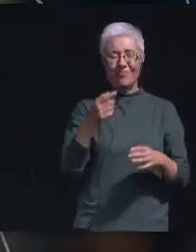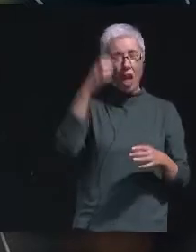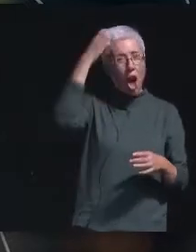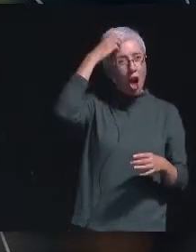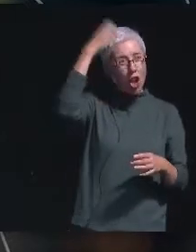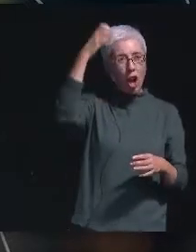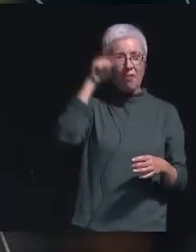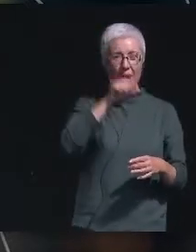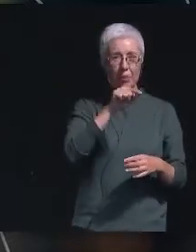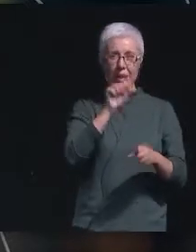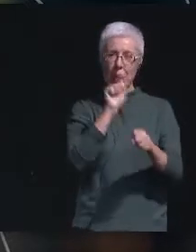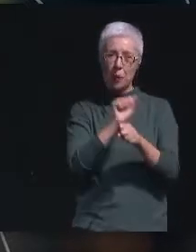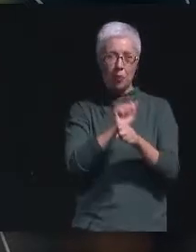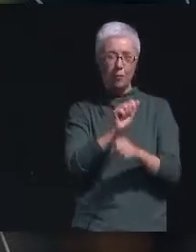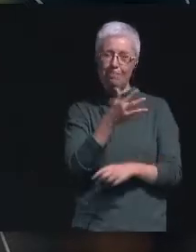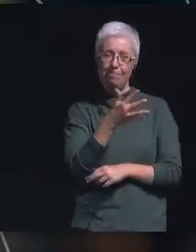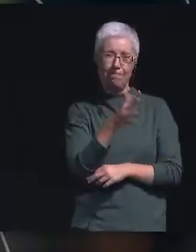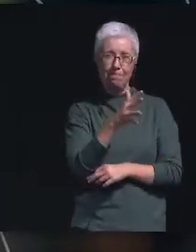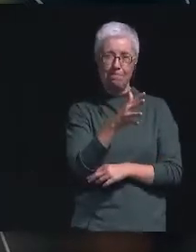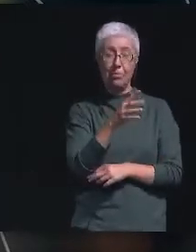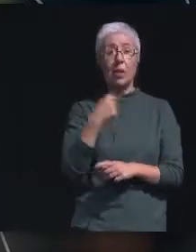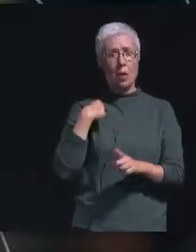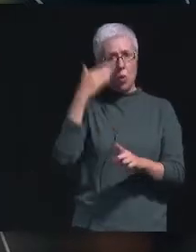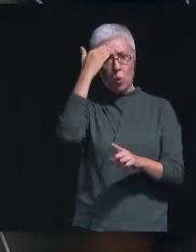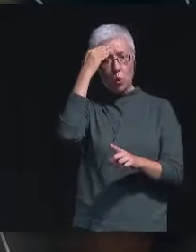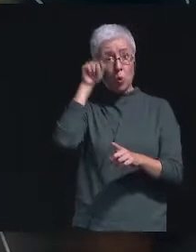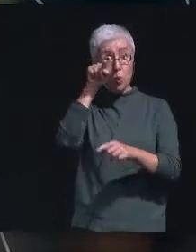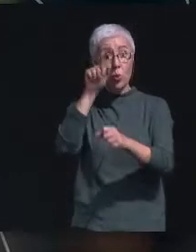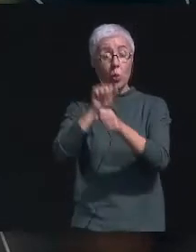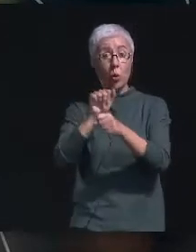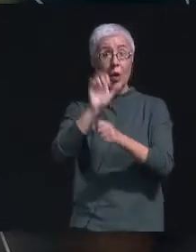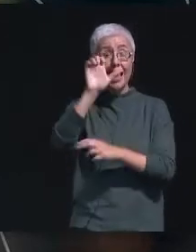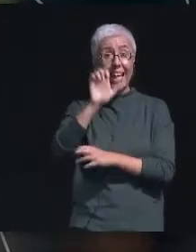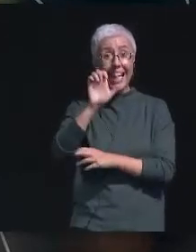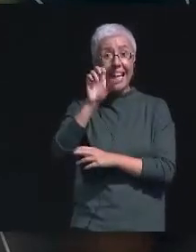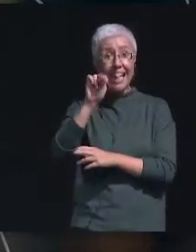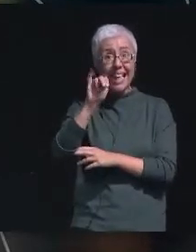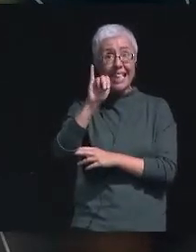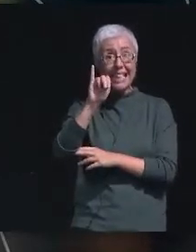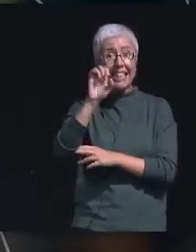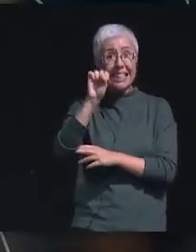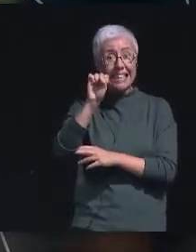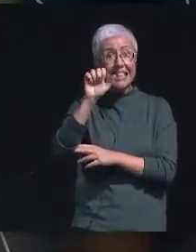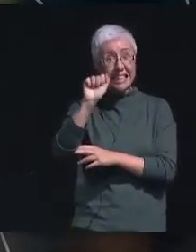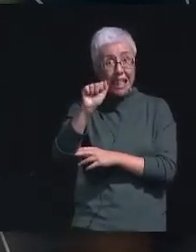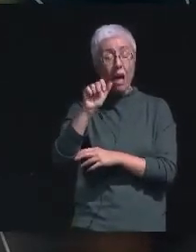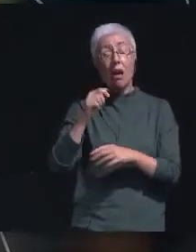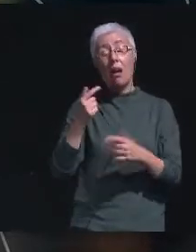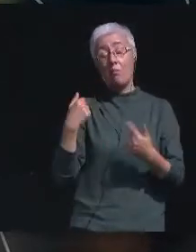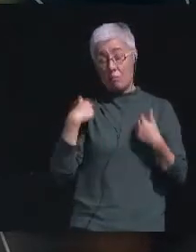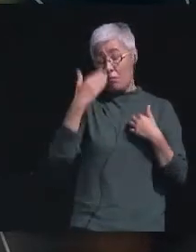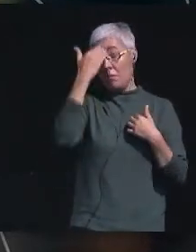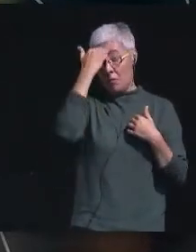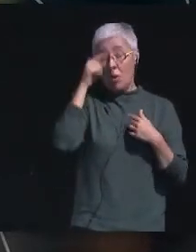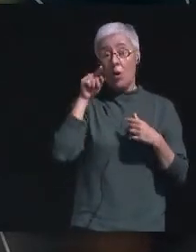público era ineficaz, ¿no? En el caso de ENISA, nosotros que lo conocemos bien, seguramente podría ser más eficaz, imagino,